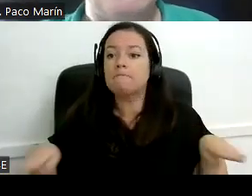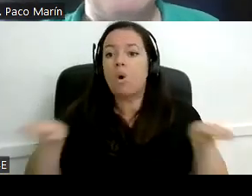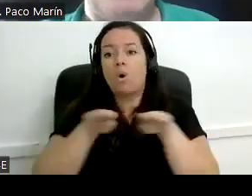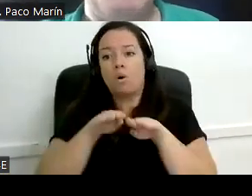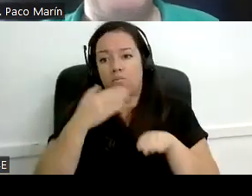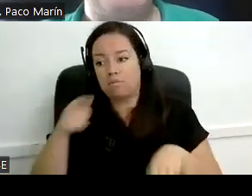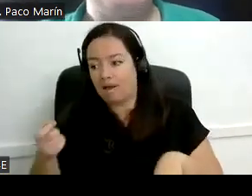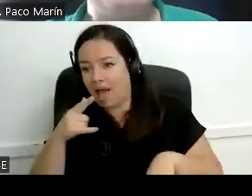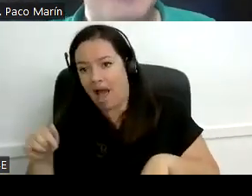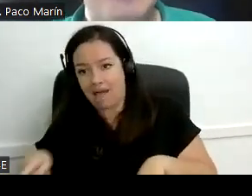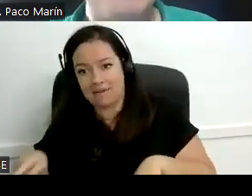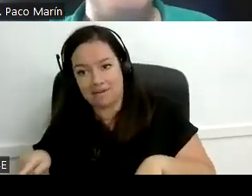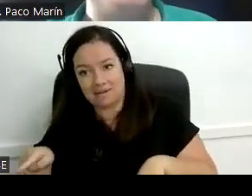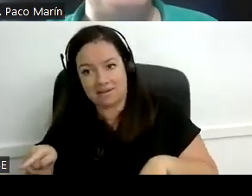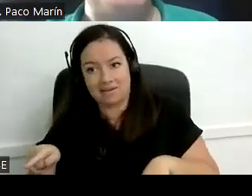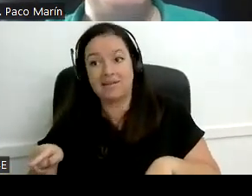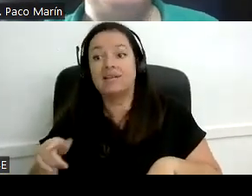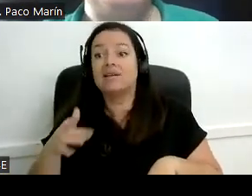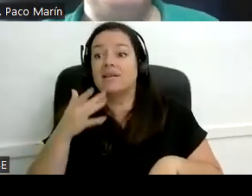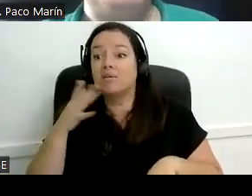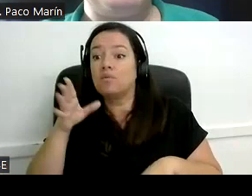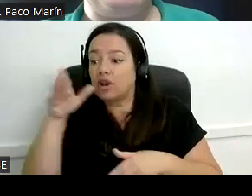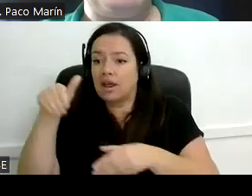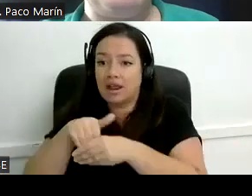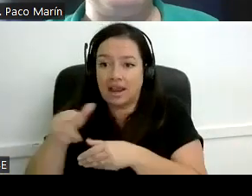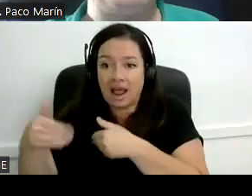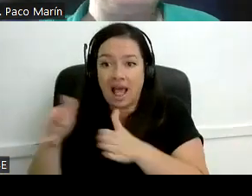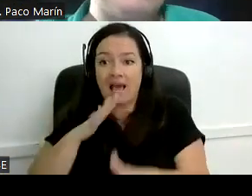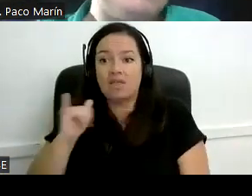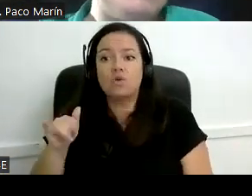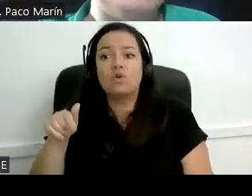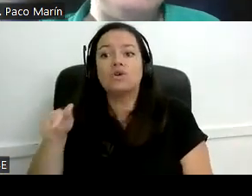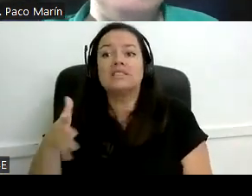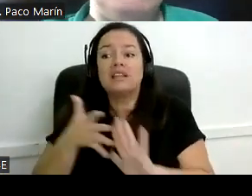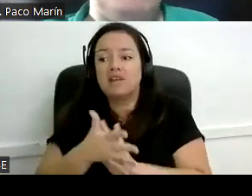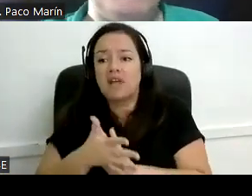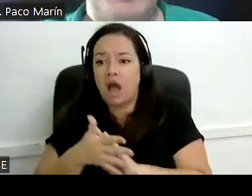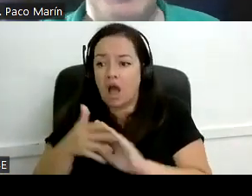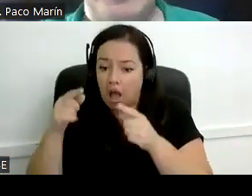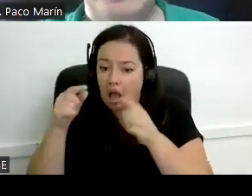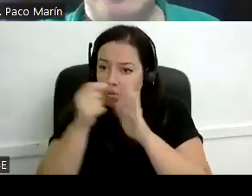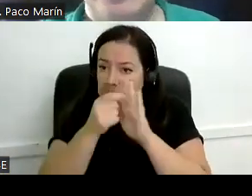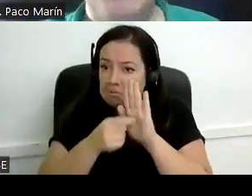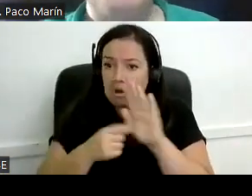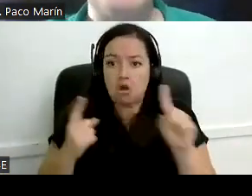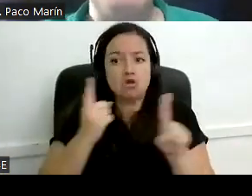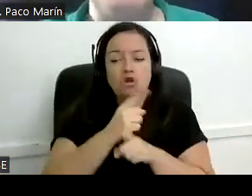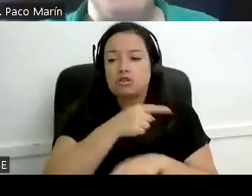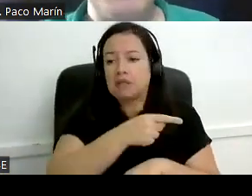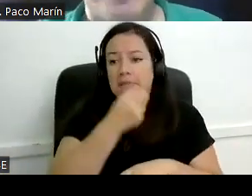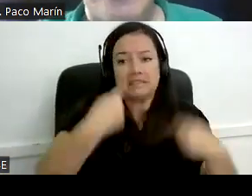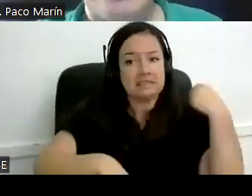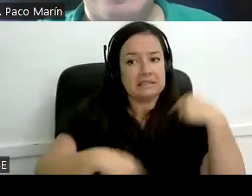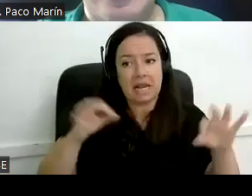tomando el Night Master y que el Night Master no tiene ningún producto que contraindique la función del síndrome. Sí que